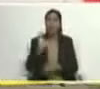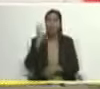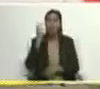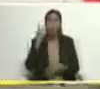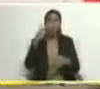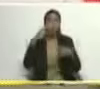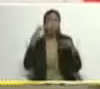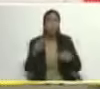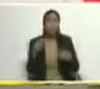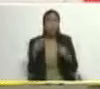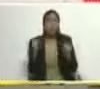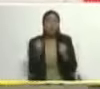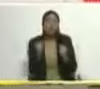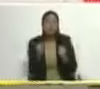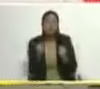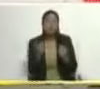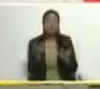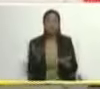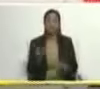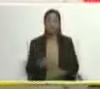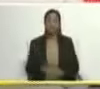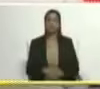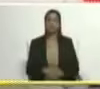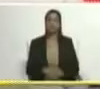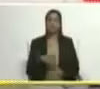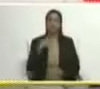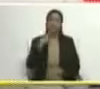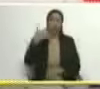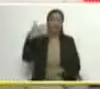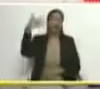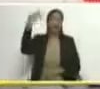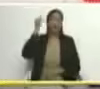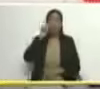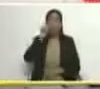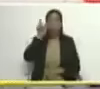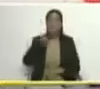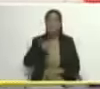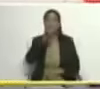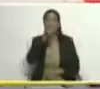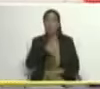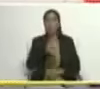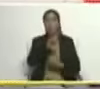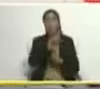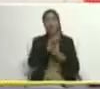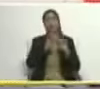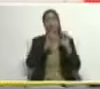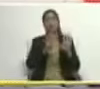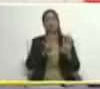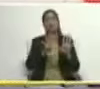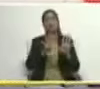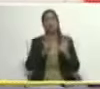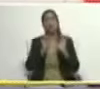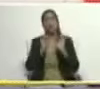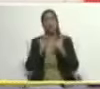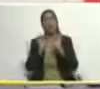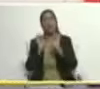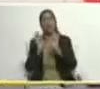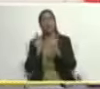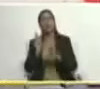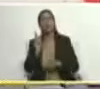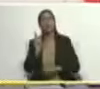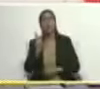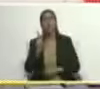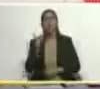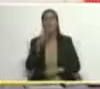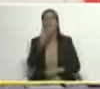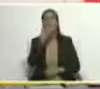como bien lo advirtió aquel profeta en 1992, en Río de Janeiro, Fidel